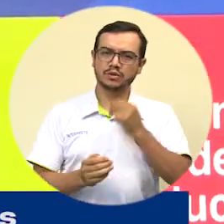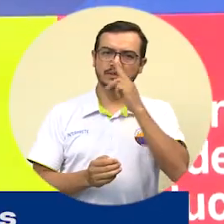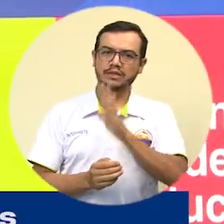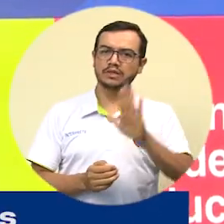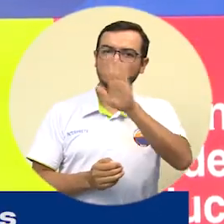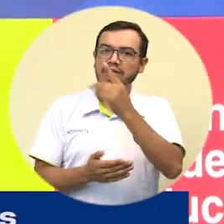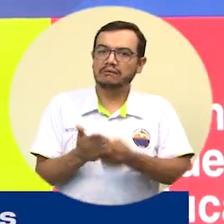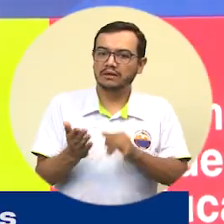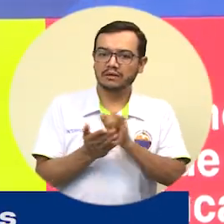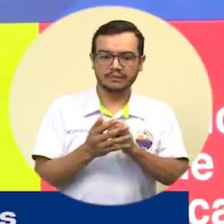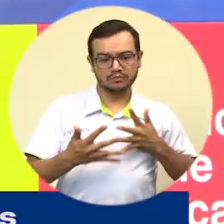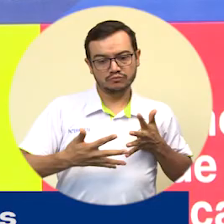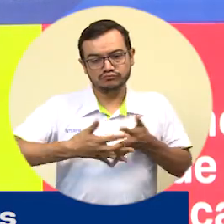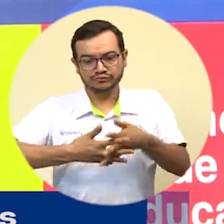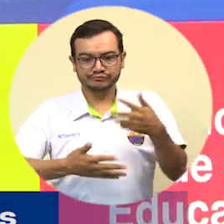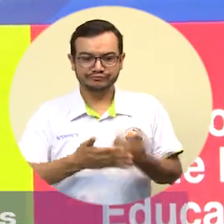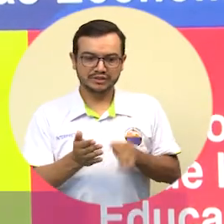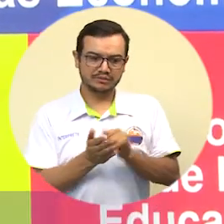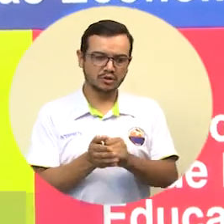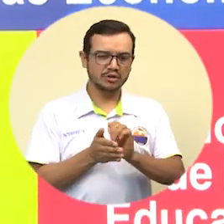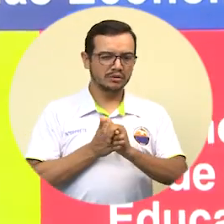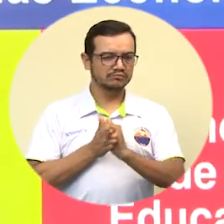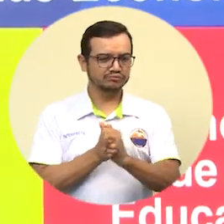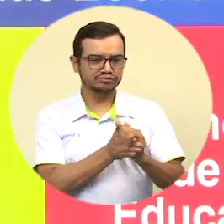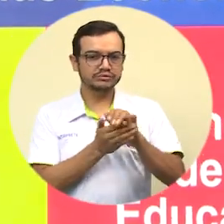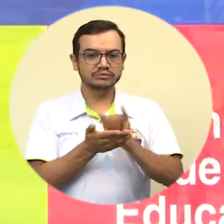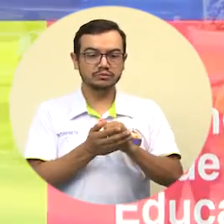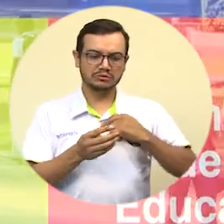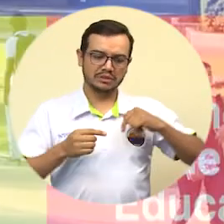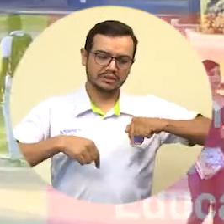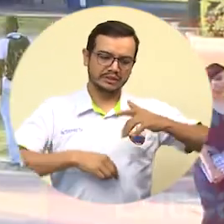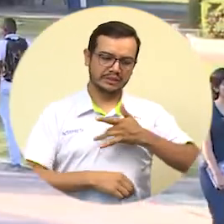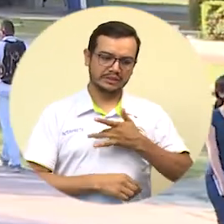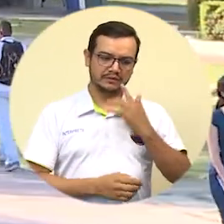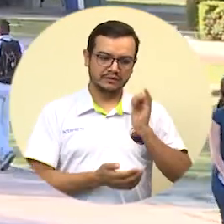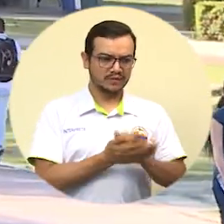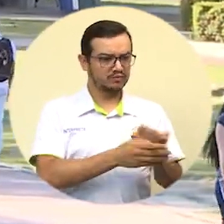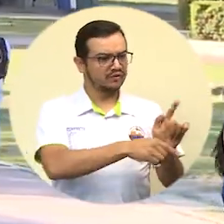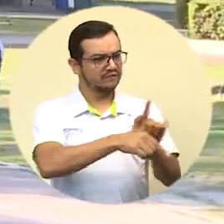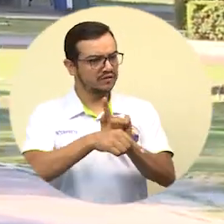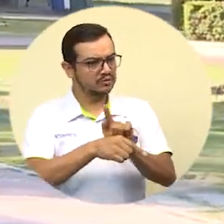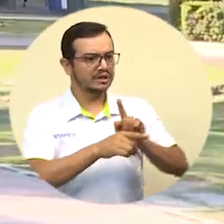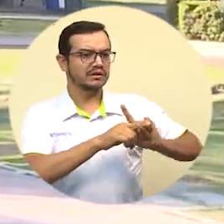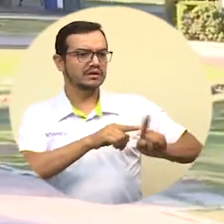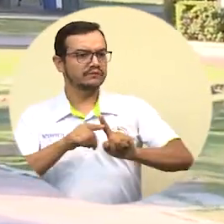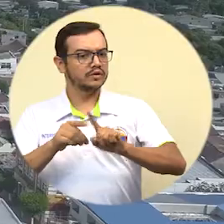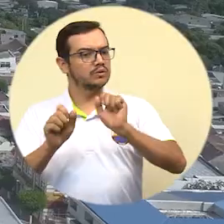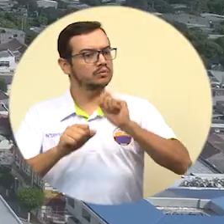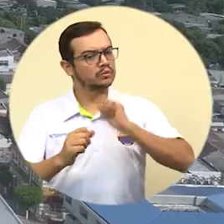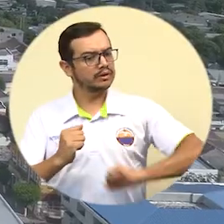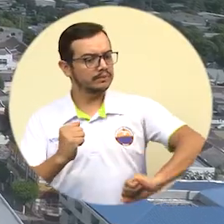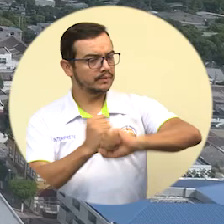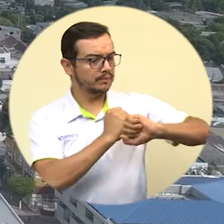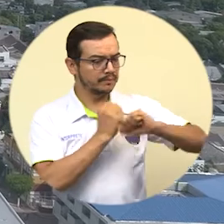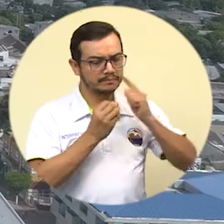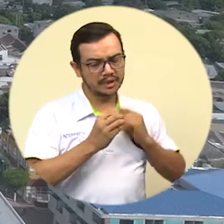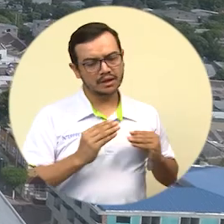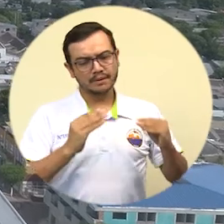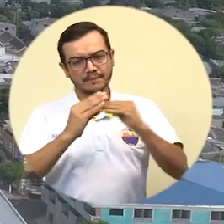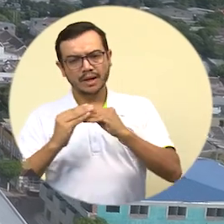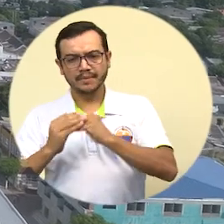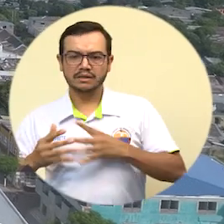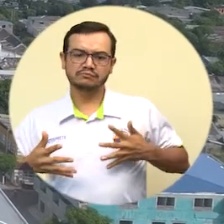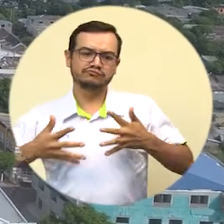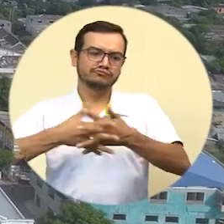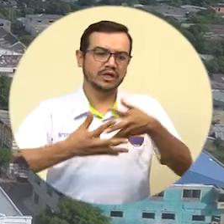agenda nacional, como el estudio y la implementación de los catastros multipropósitos. Creemos que nosotros aquí, a través de diversas facultades y programas de la universidad,